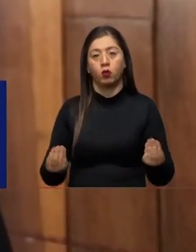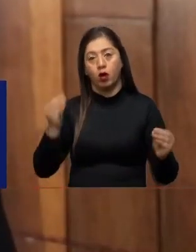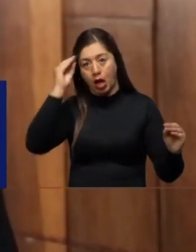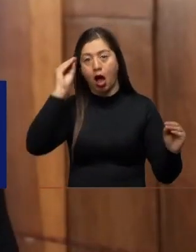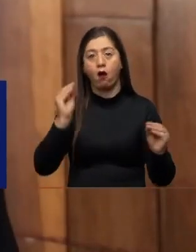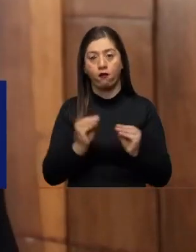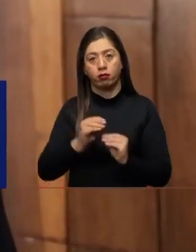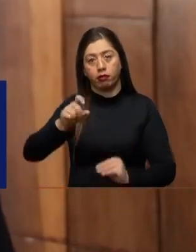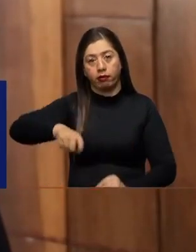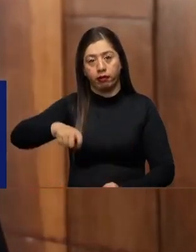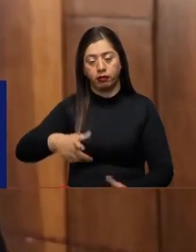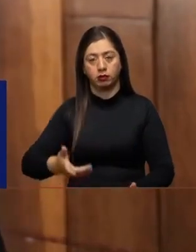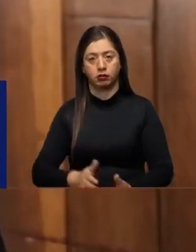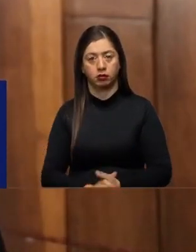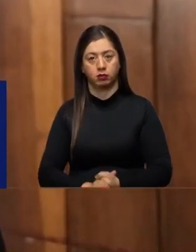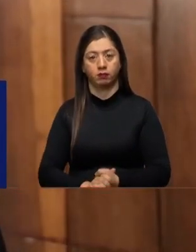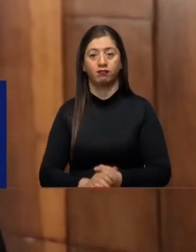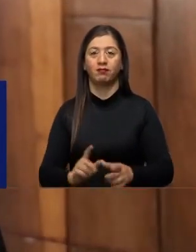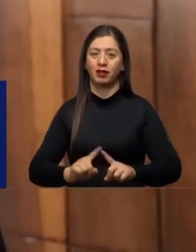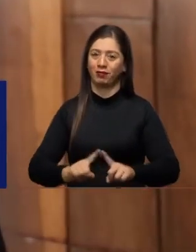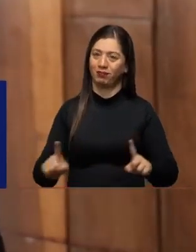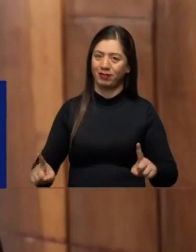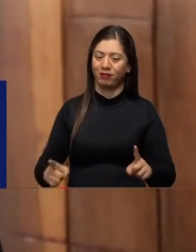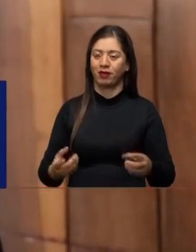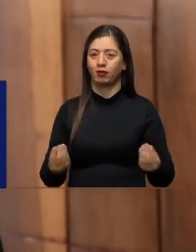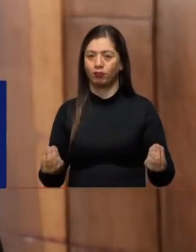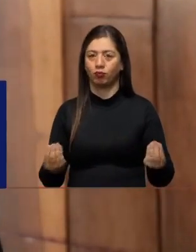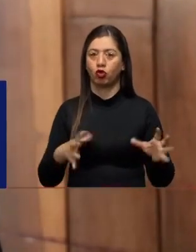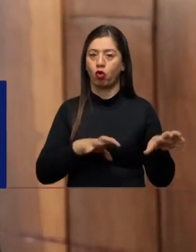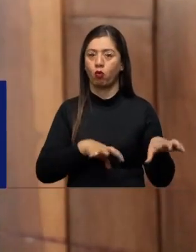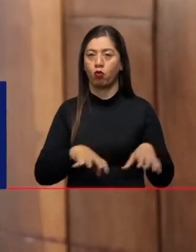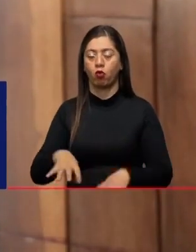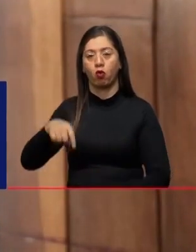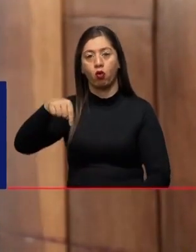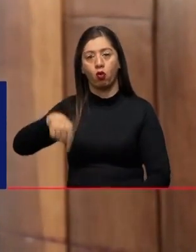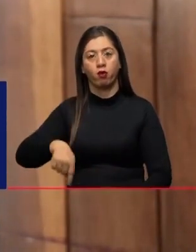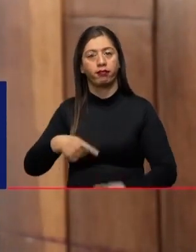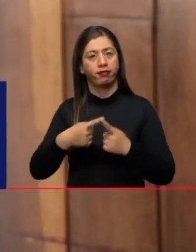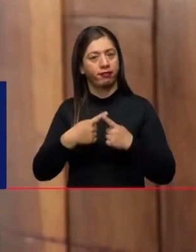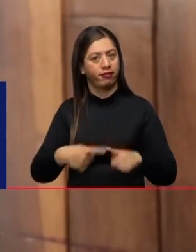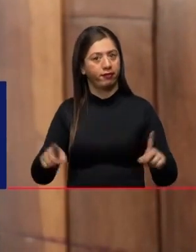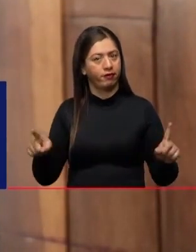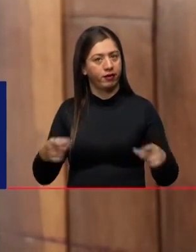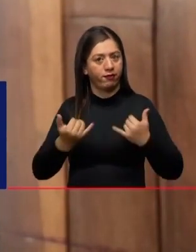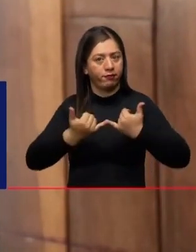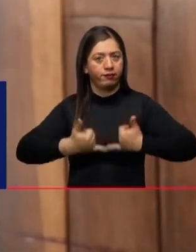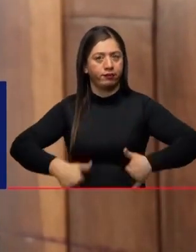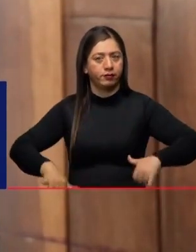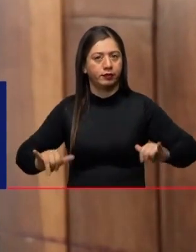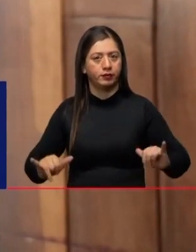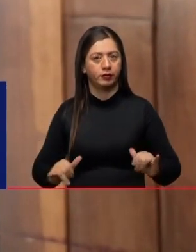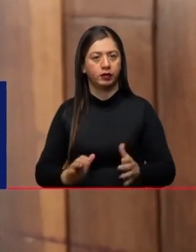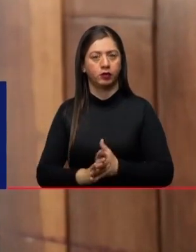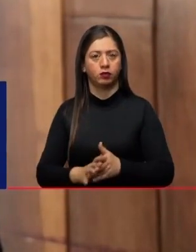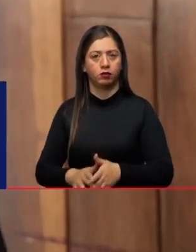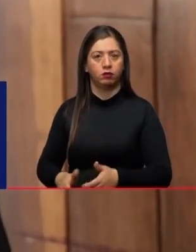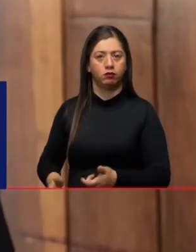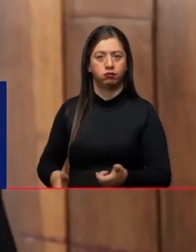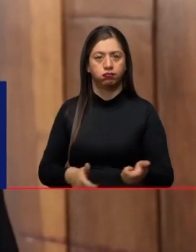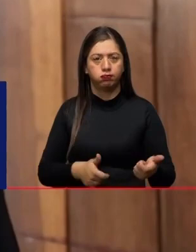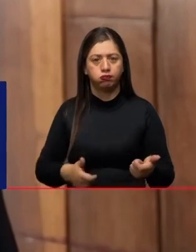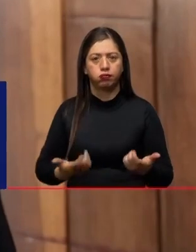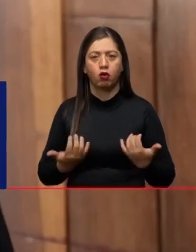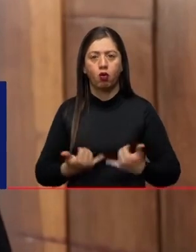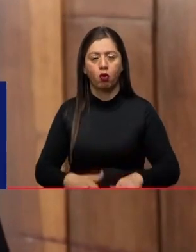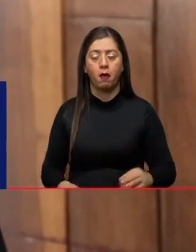acuerdo, pero hay diferencias en la manera como se planteó hoy lo que será el fin del fuego por un lado y por